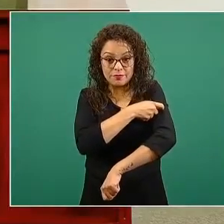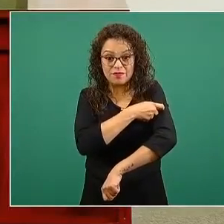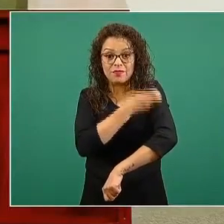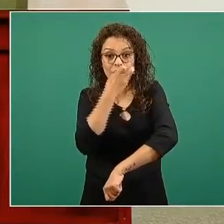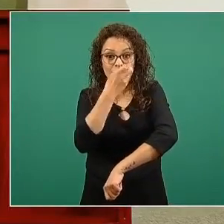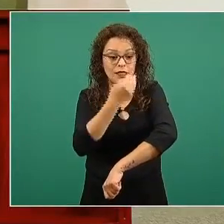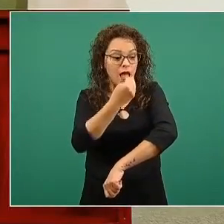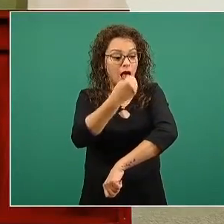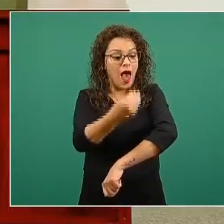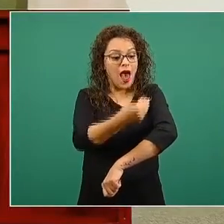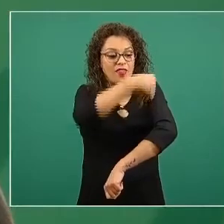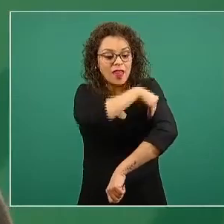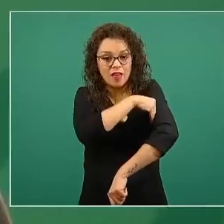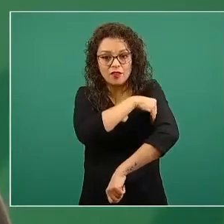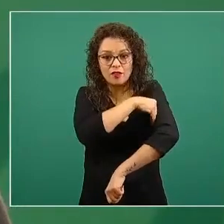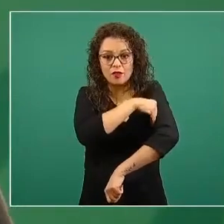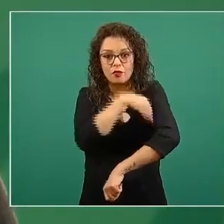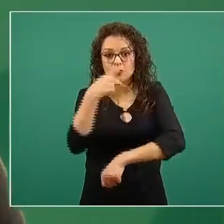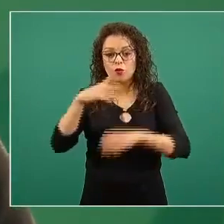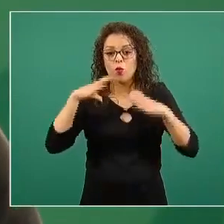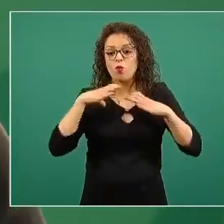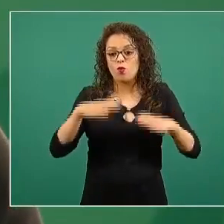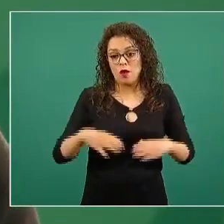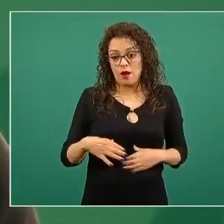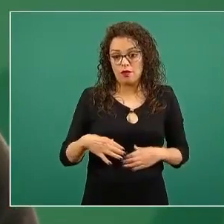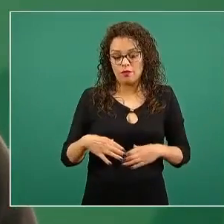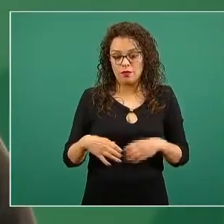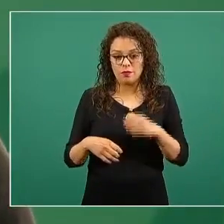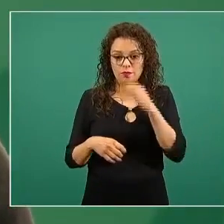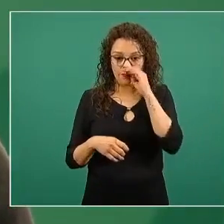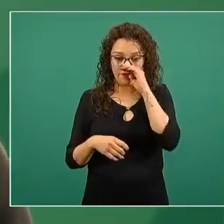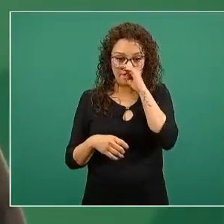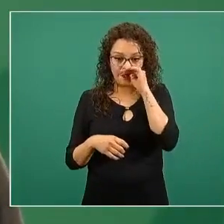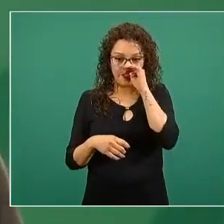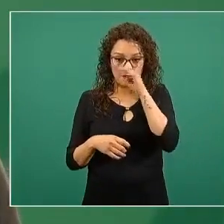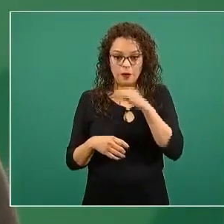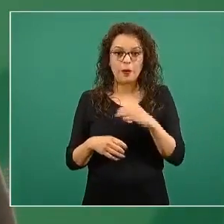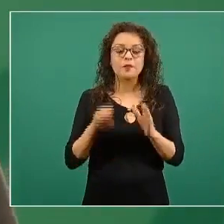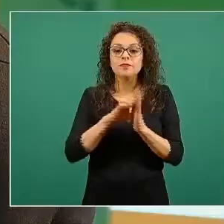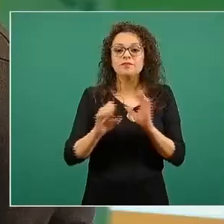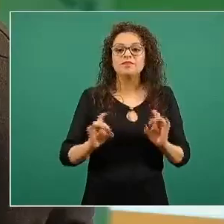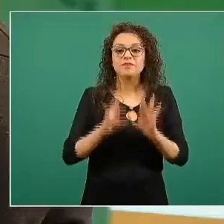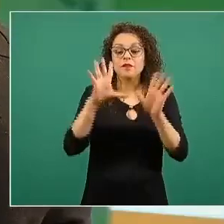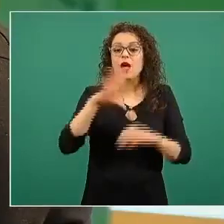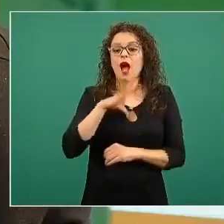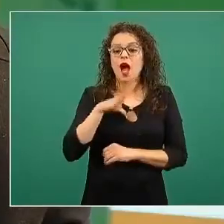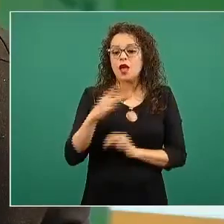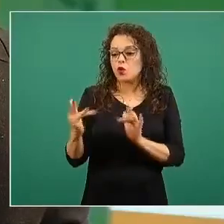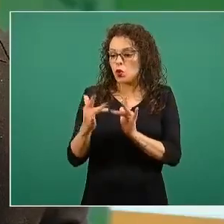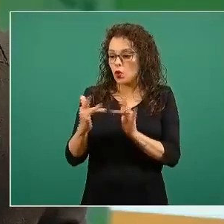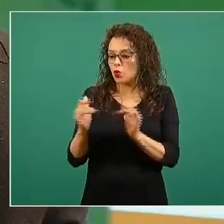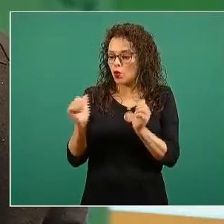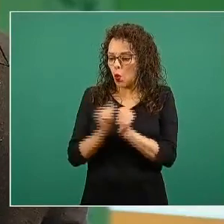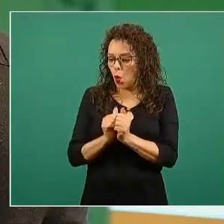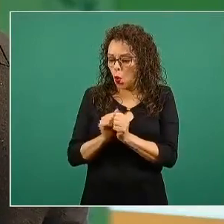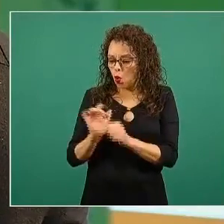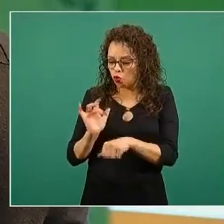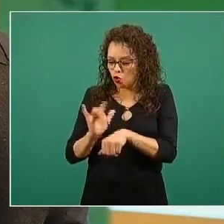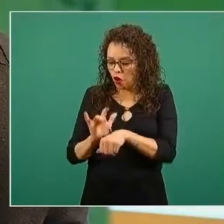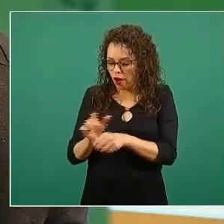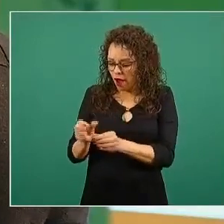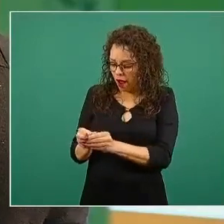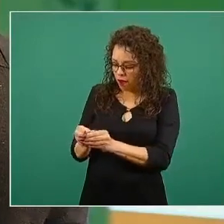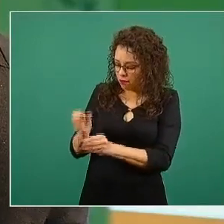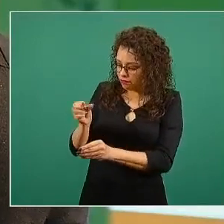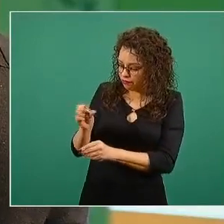al interior de su organismo. Es decir, el hecho de que yo tenga un contacto o manipule los frascos